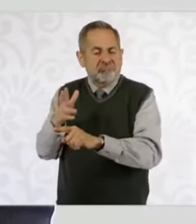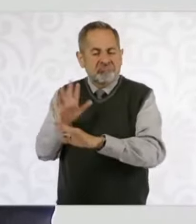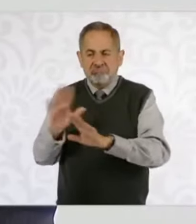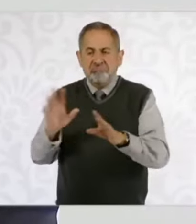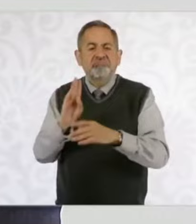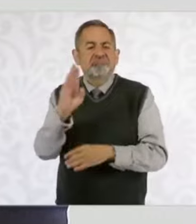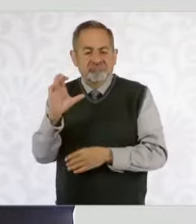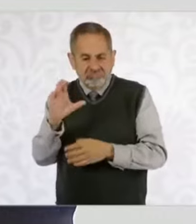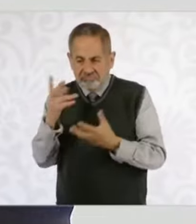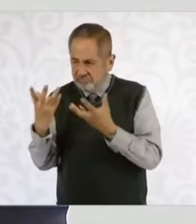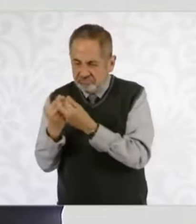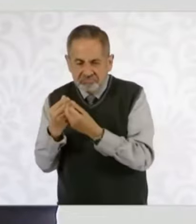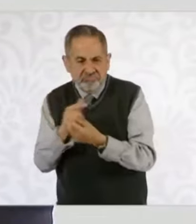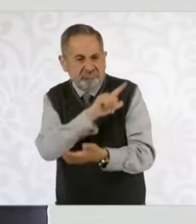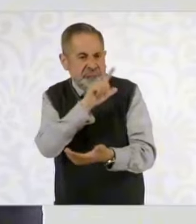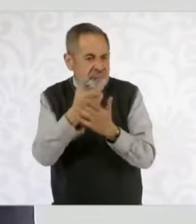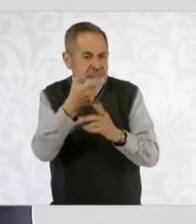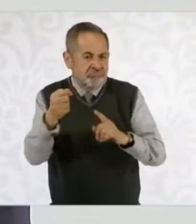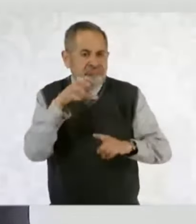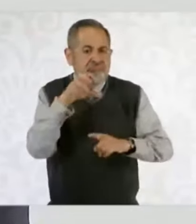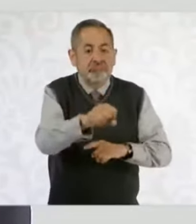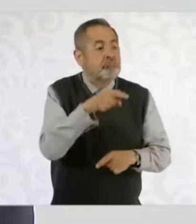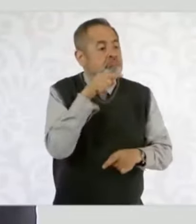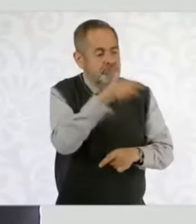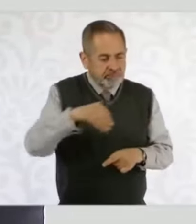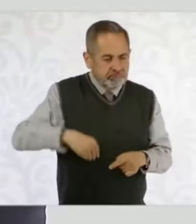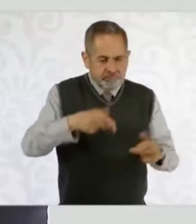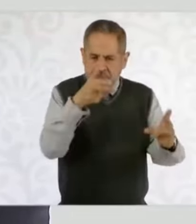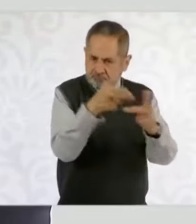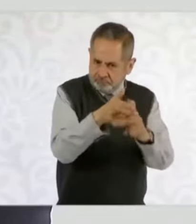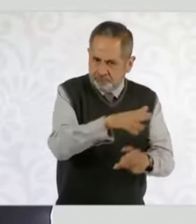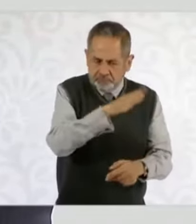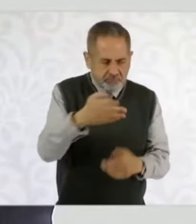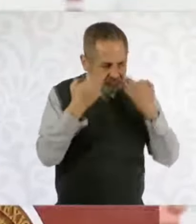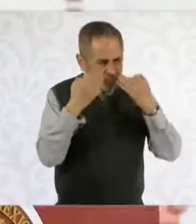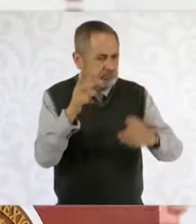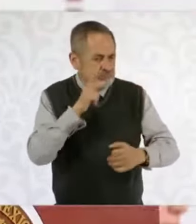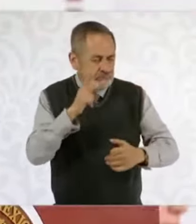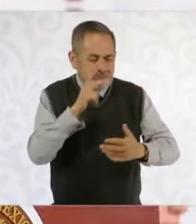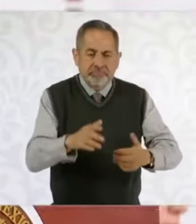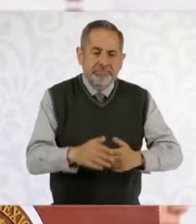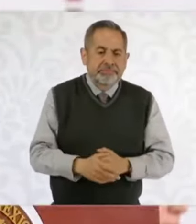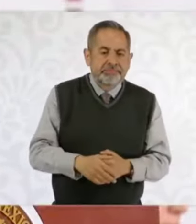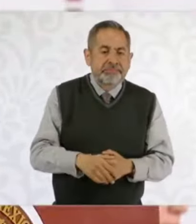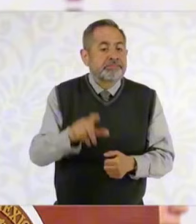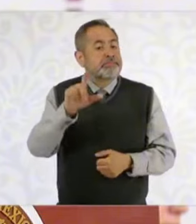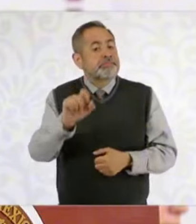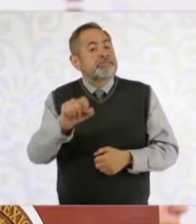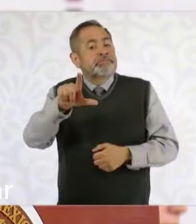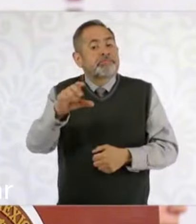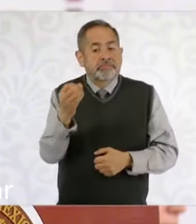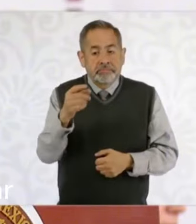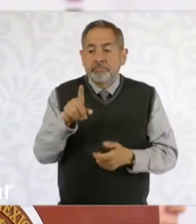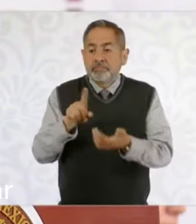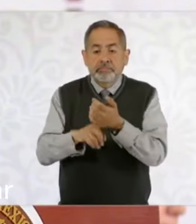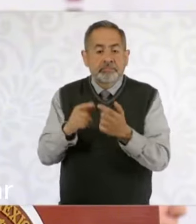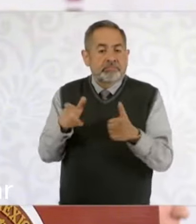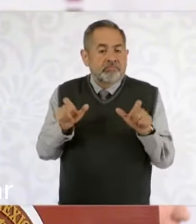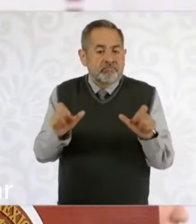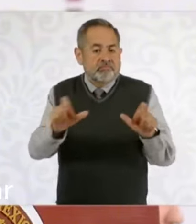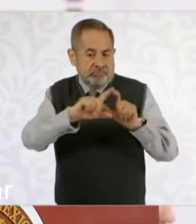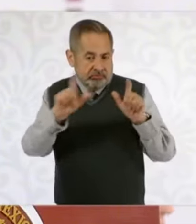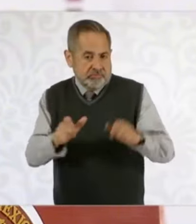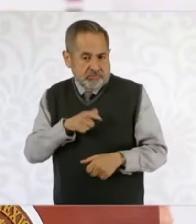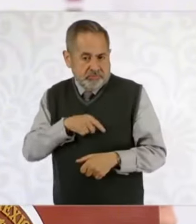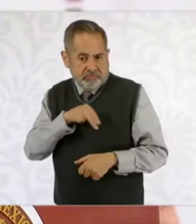Baja California por el delito de homicidio calificado. El 27 de octubre, elementos de la Guardia Nacional con información de